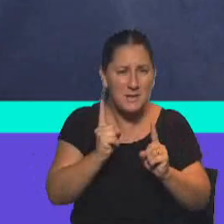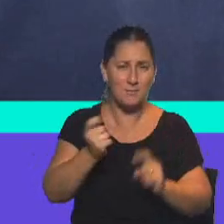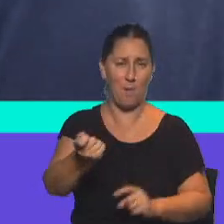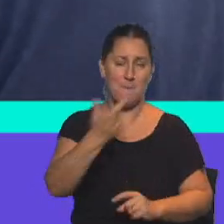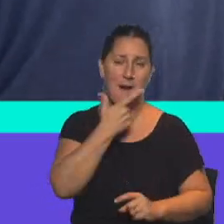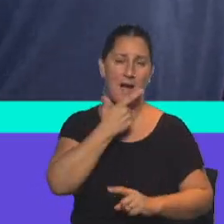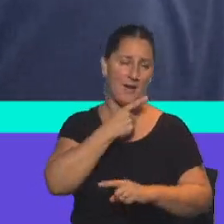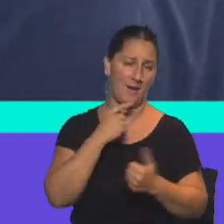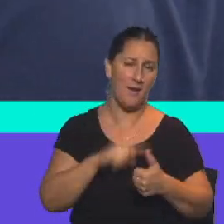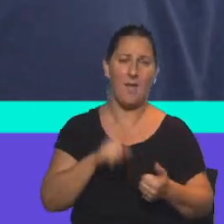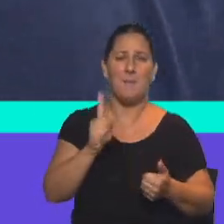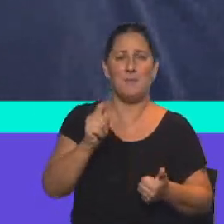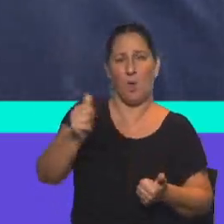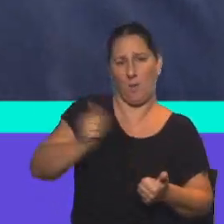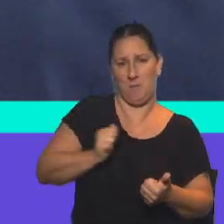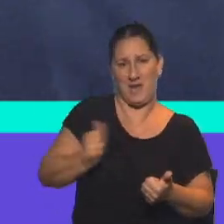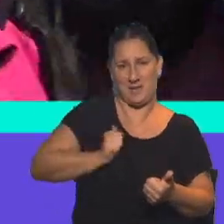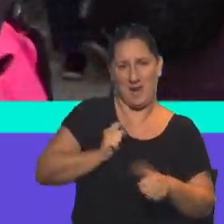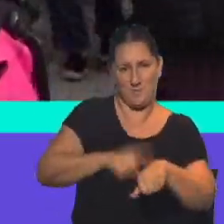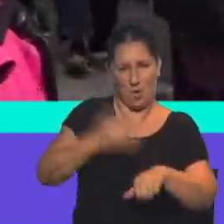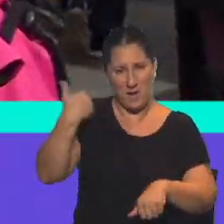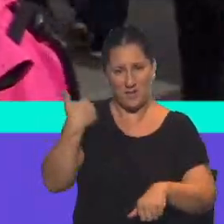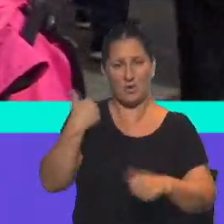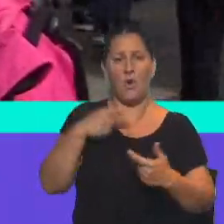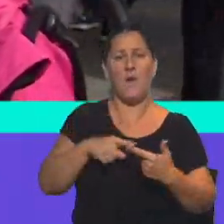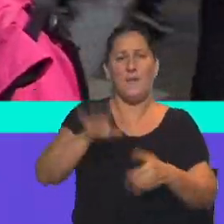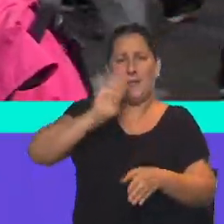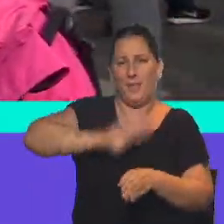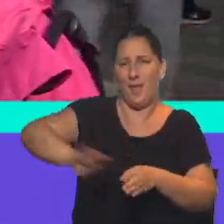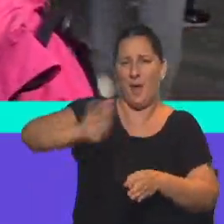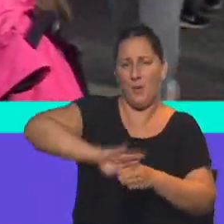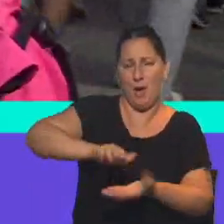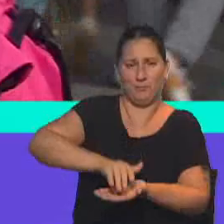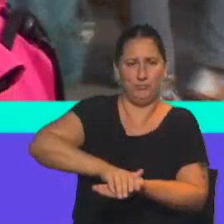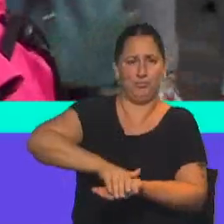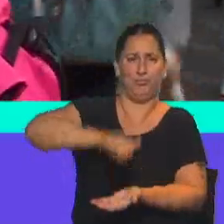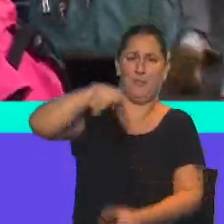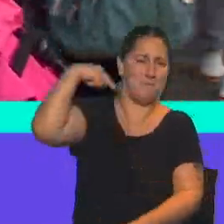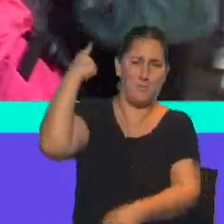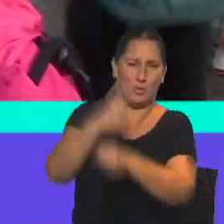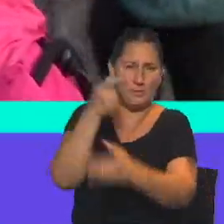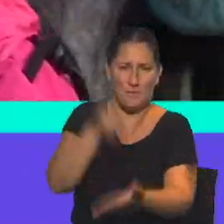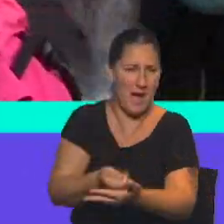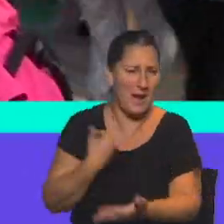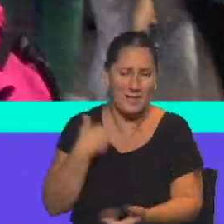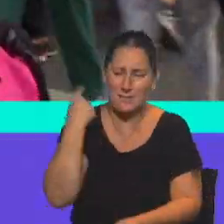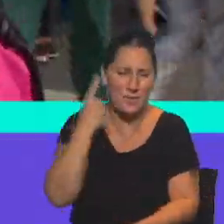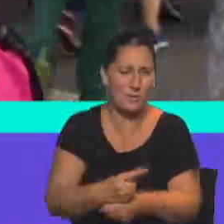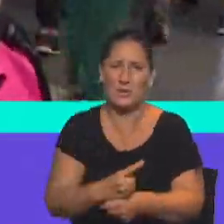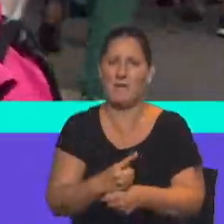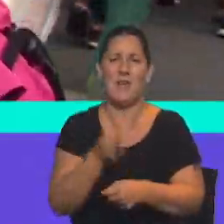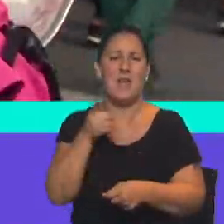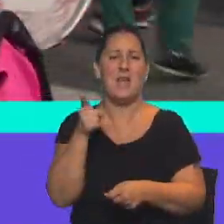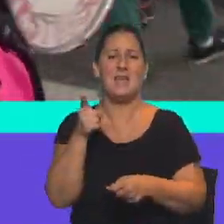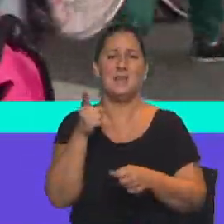Macri, como lo ha hecho la dictadura en su momento, con un endeudamiento impagable para nuestro país, que